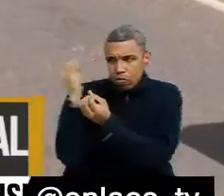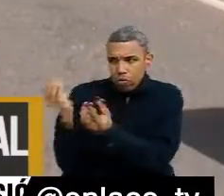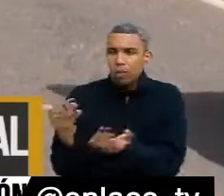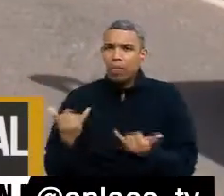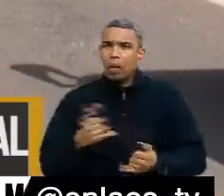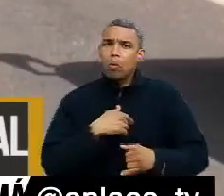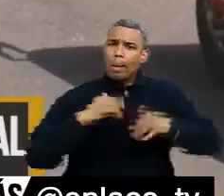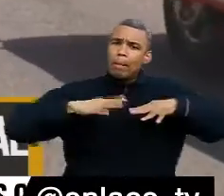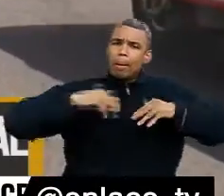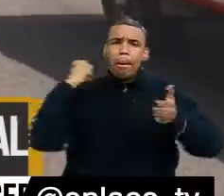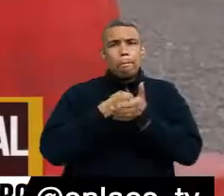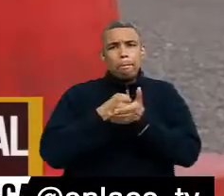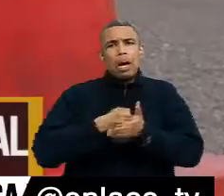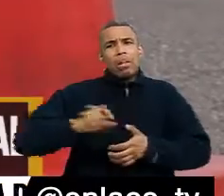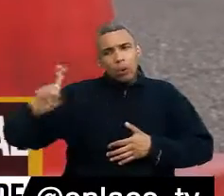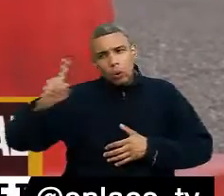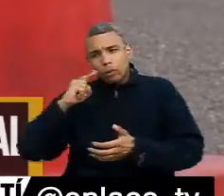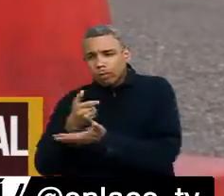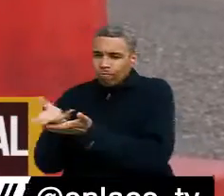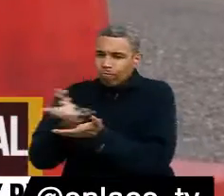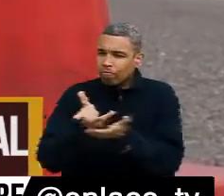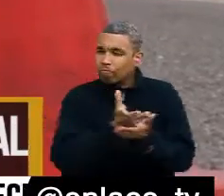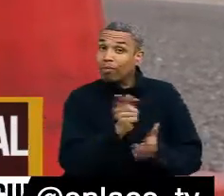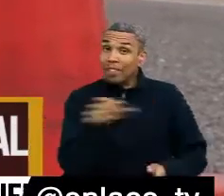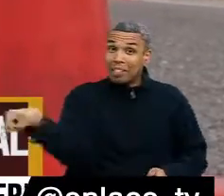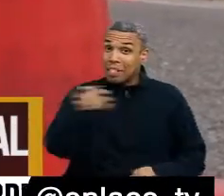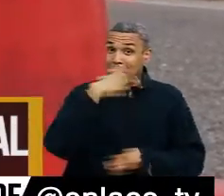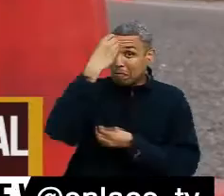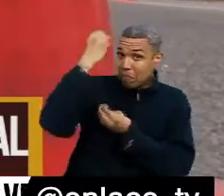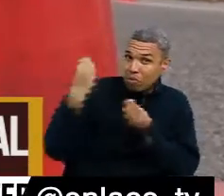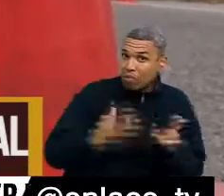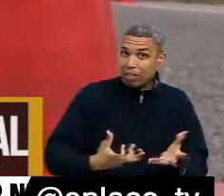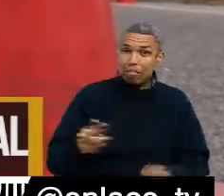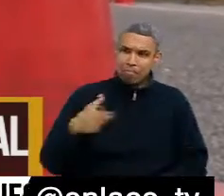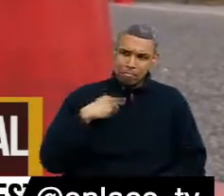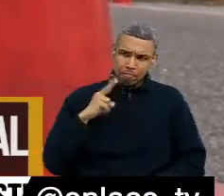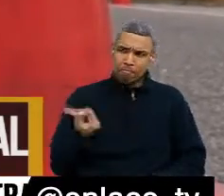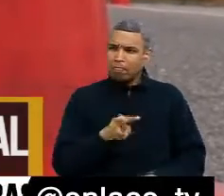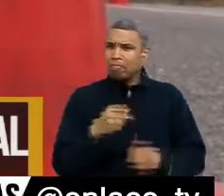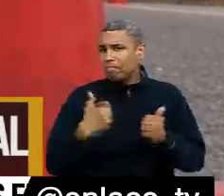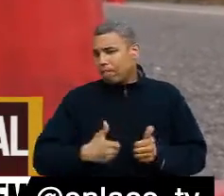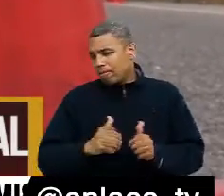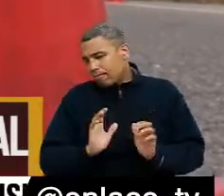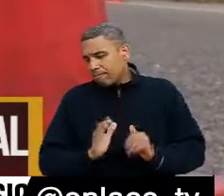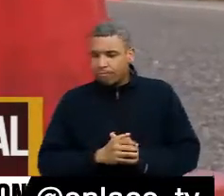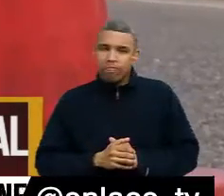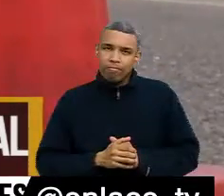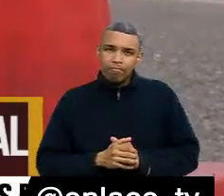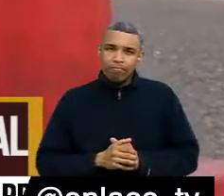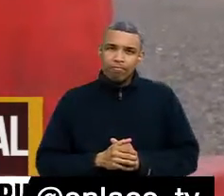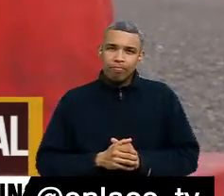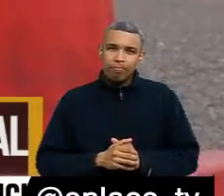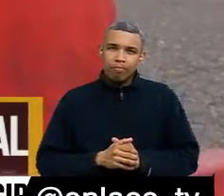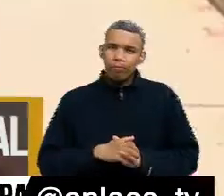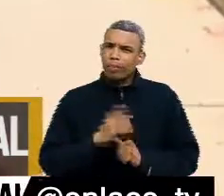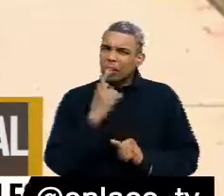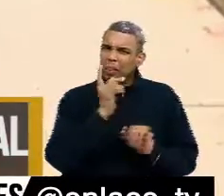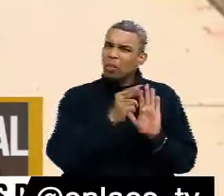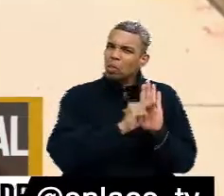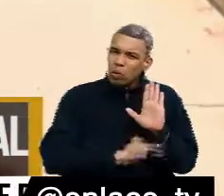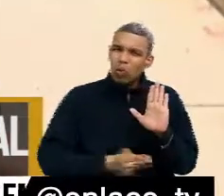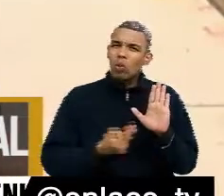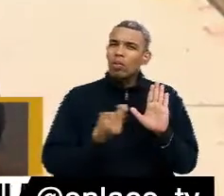paz sin accidentes en las vías. Son recomendaciones que le estamos haciendo a todos los conductores que utilizan la troncal del Magdalena Medio por el respeto a las normas de tránsito.